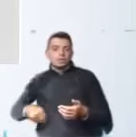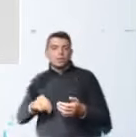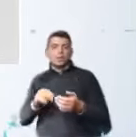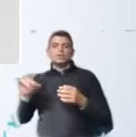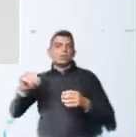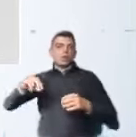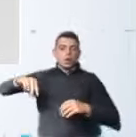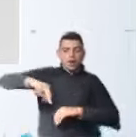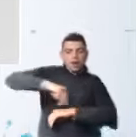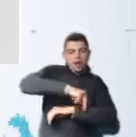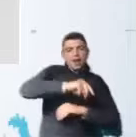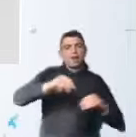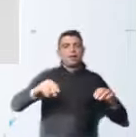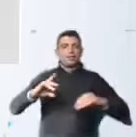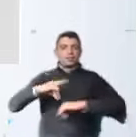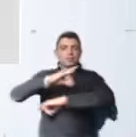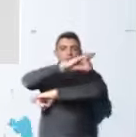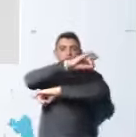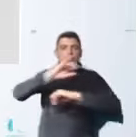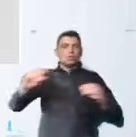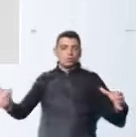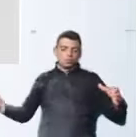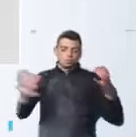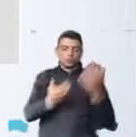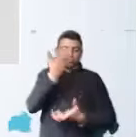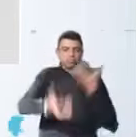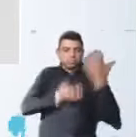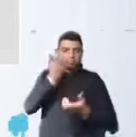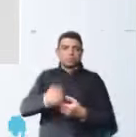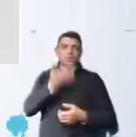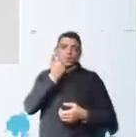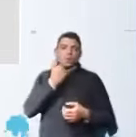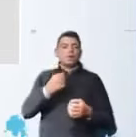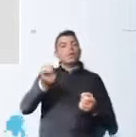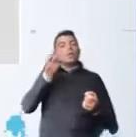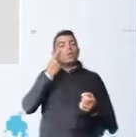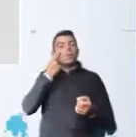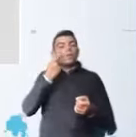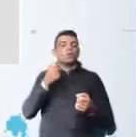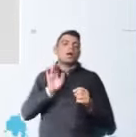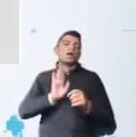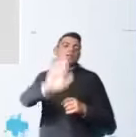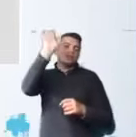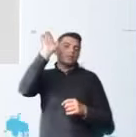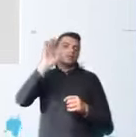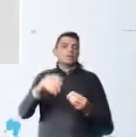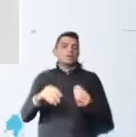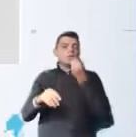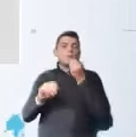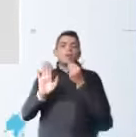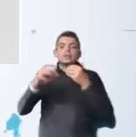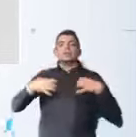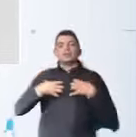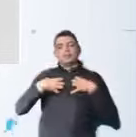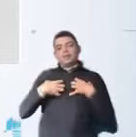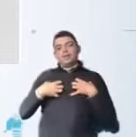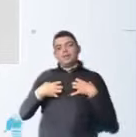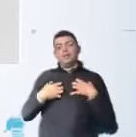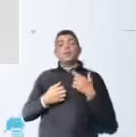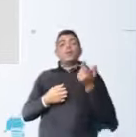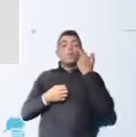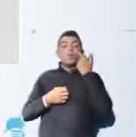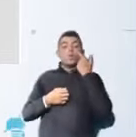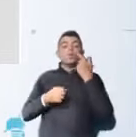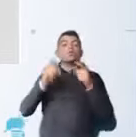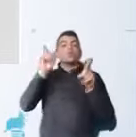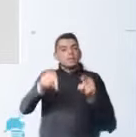huele lo metan a la cajuela, pues entonces ellos se alimentaban de estos animales y pues infectaron